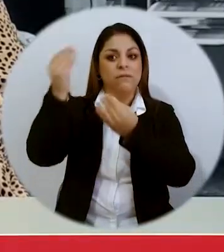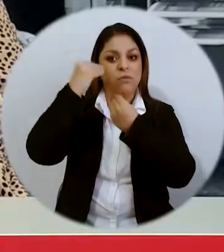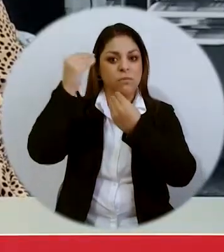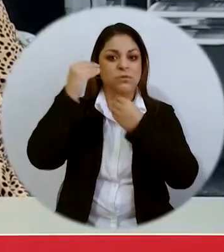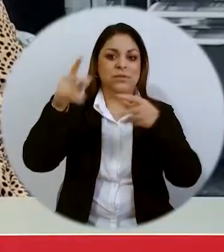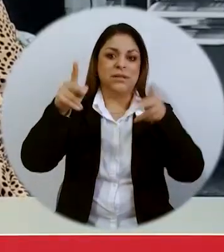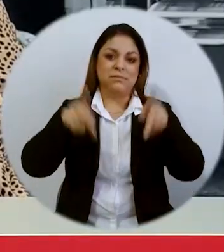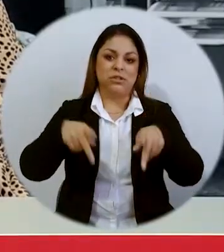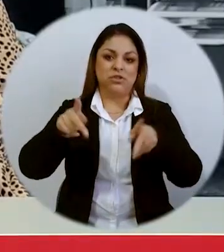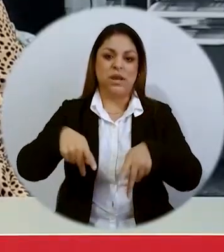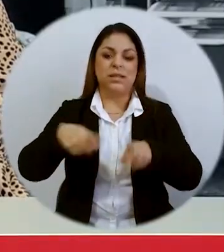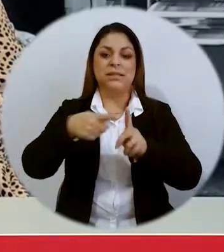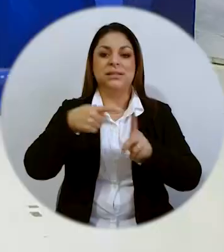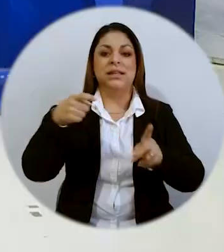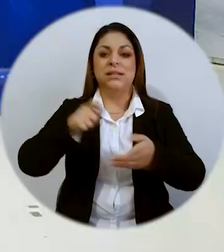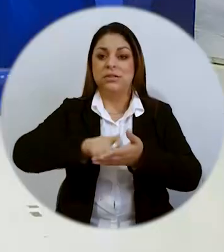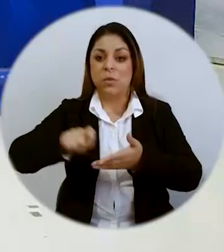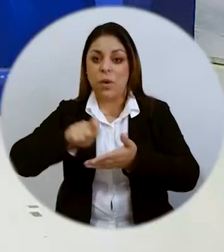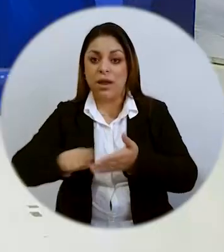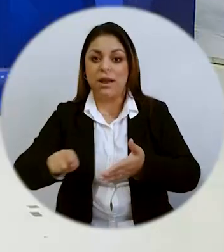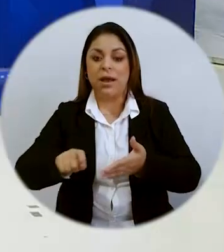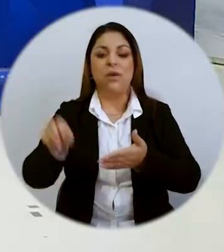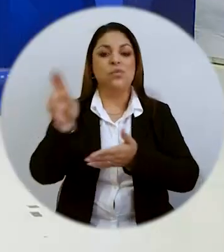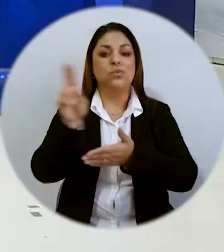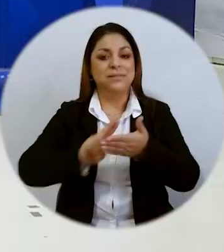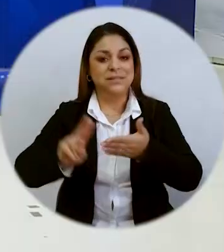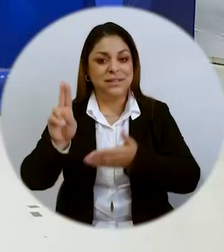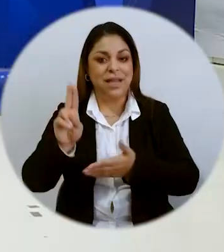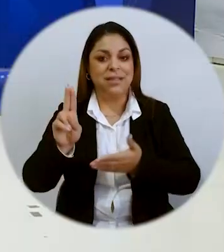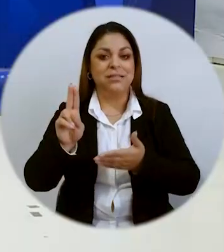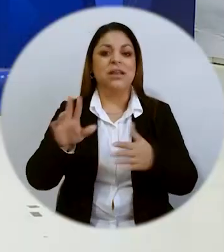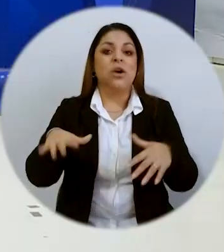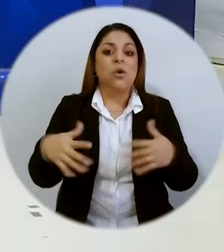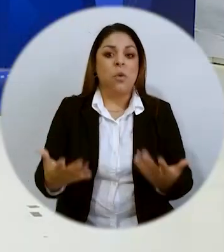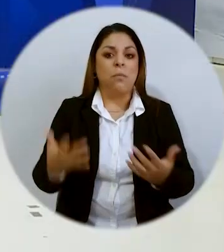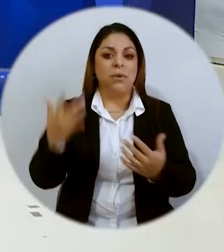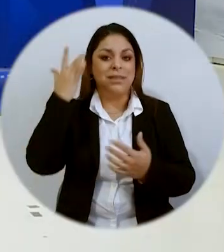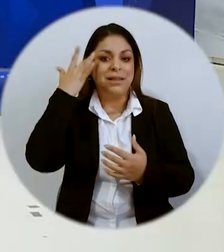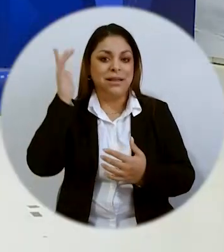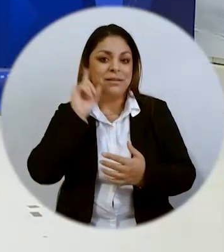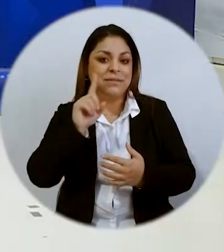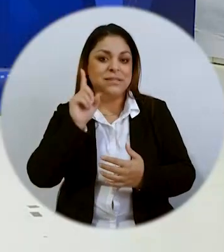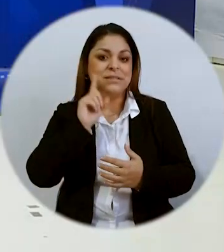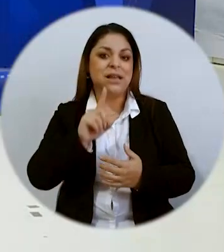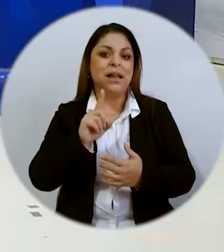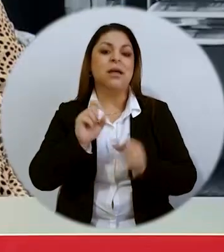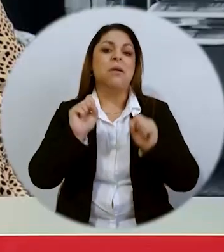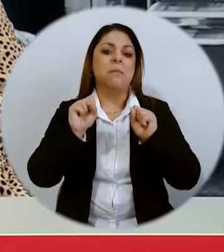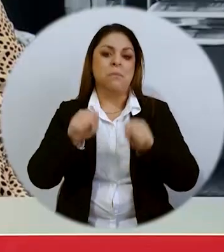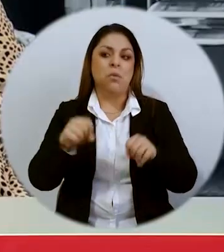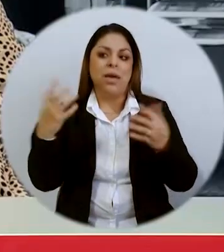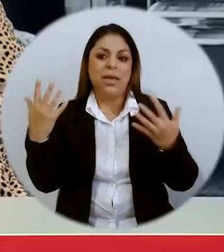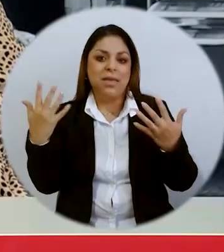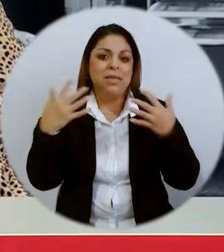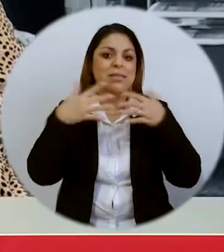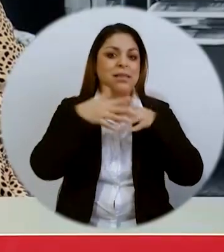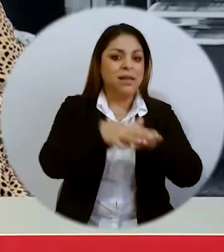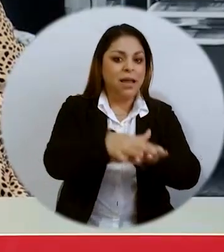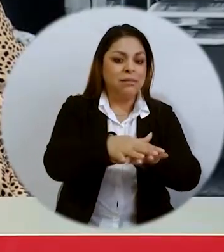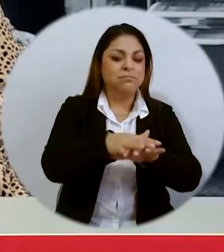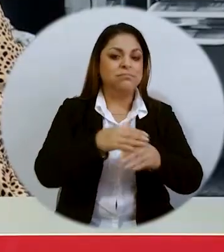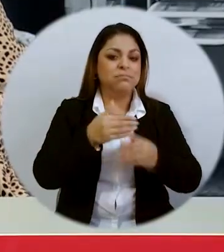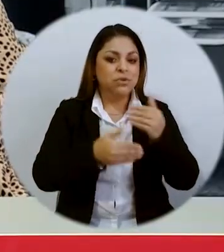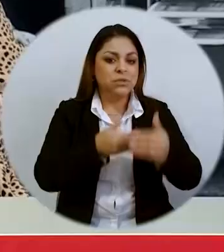formación, ¿verdad?, de las personas desde la escuela universitaria, sobre cómo la inteligencia artificial también